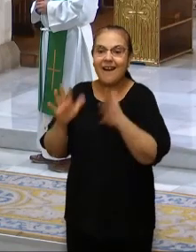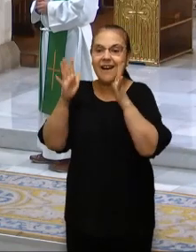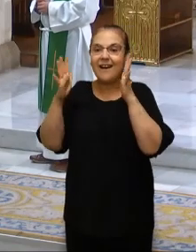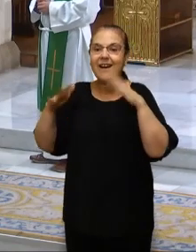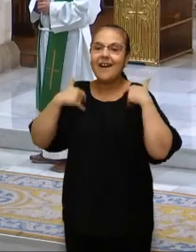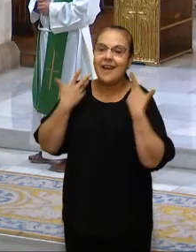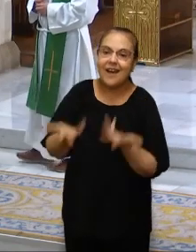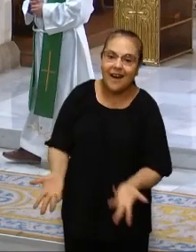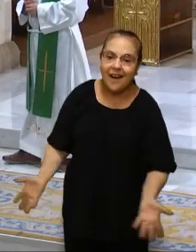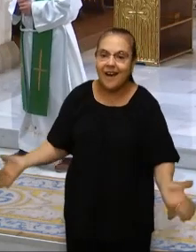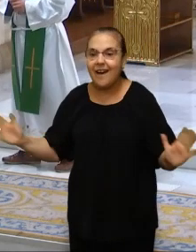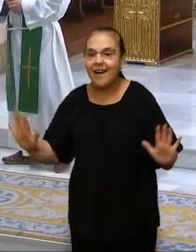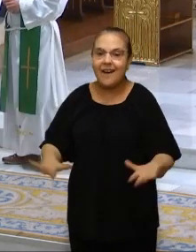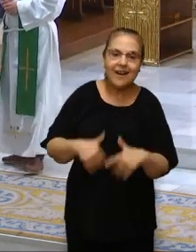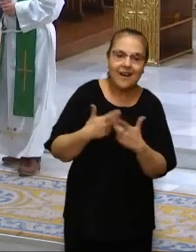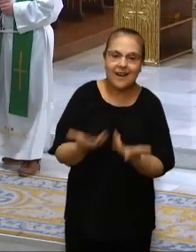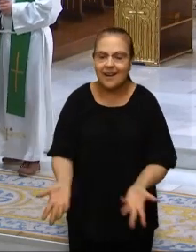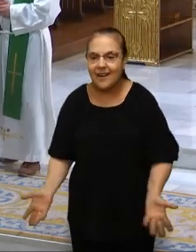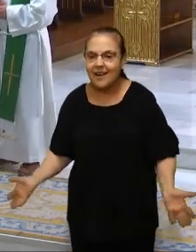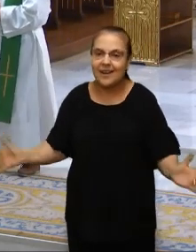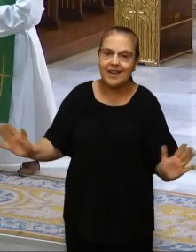Aleluya,